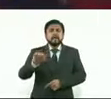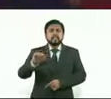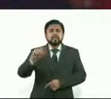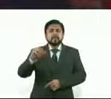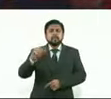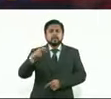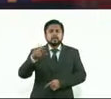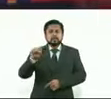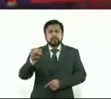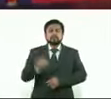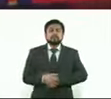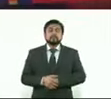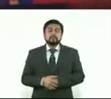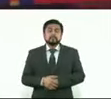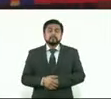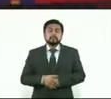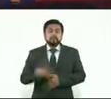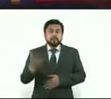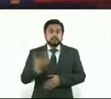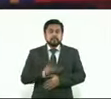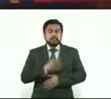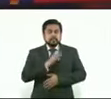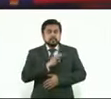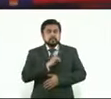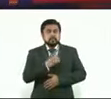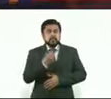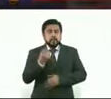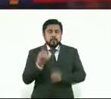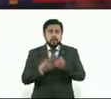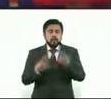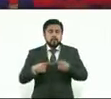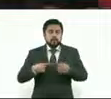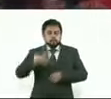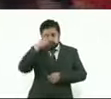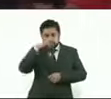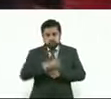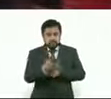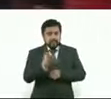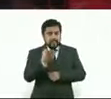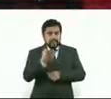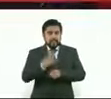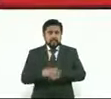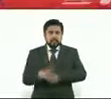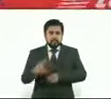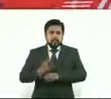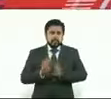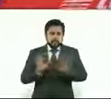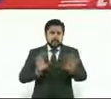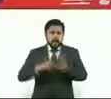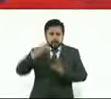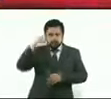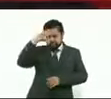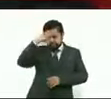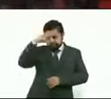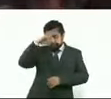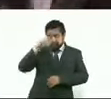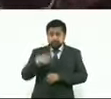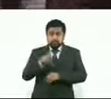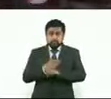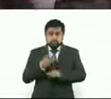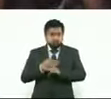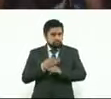Shewars, querida de la afición mexicana. Amare, veterana, pero sigue teniendo un extraordinario